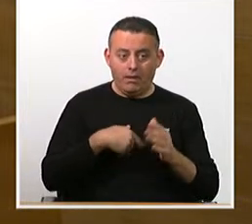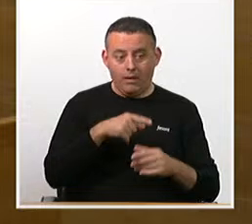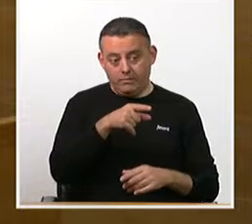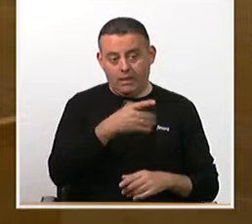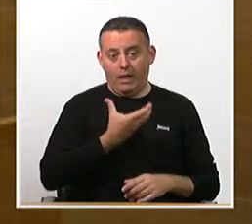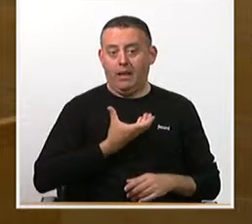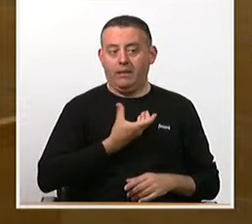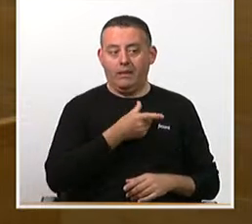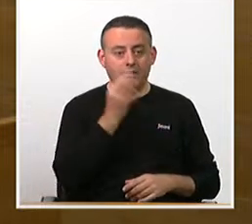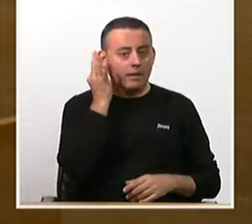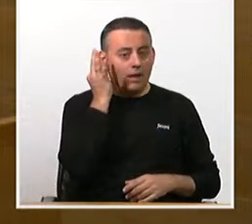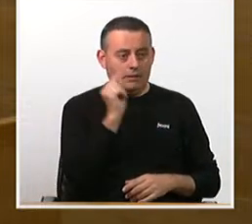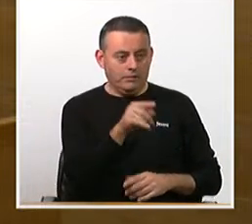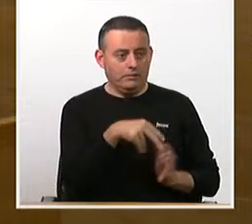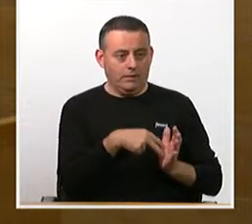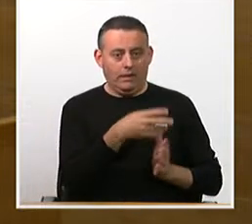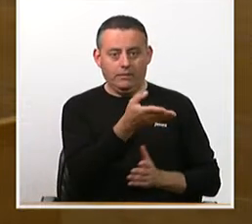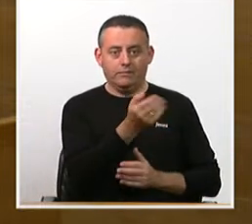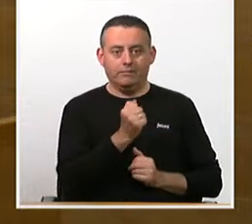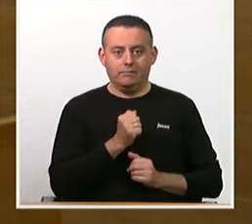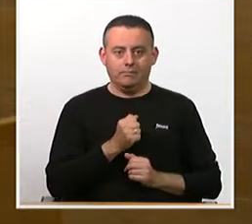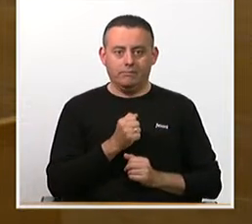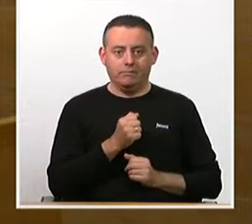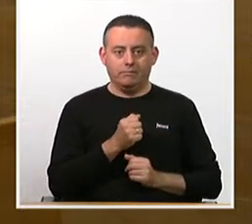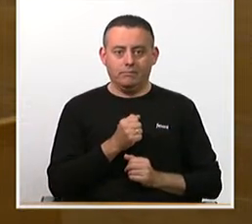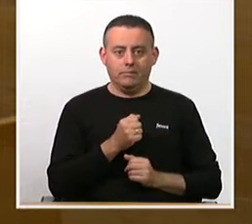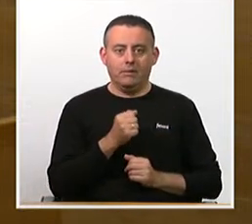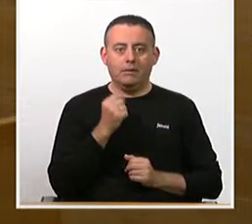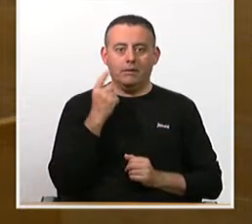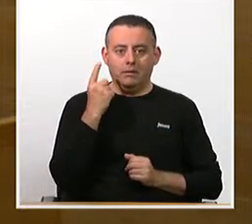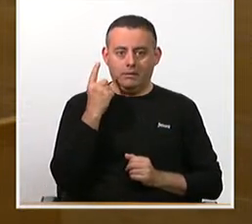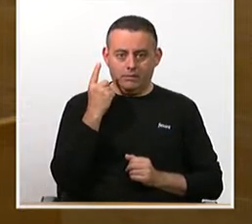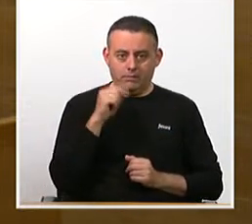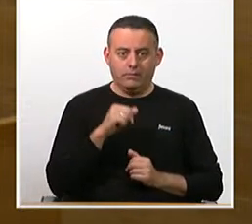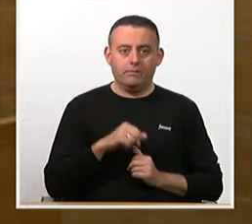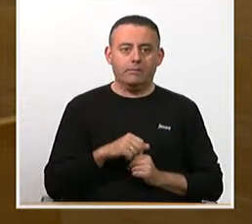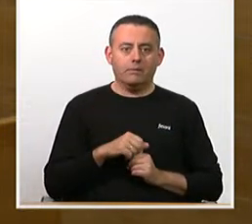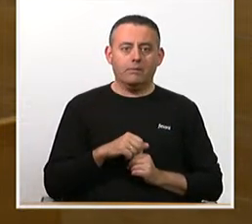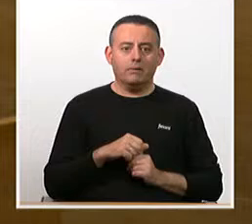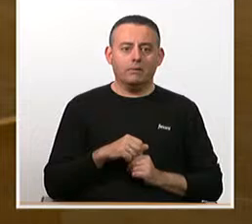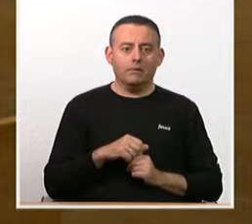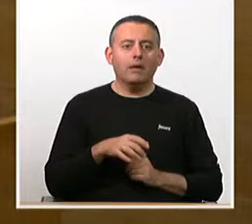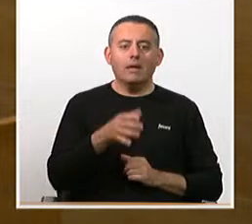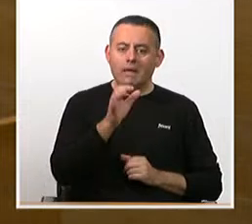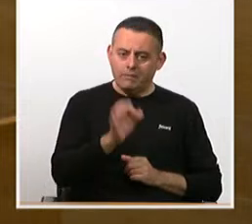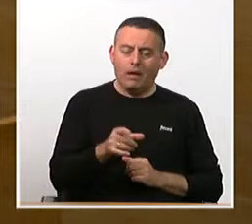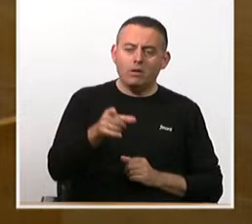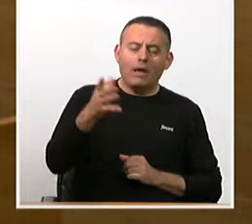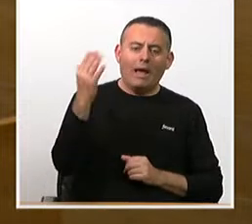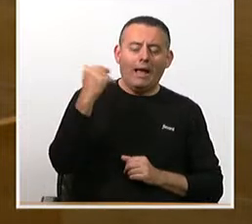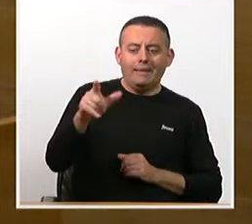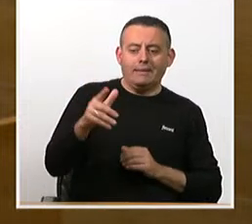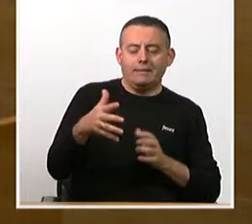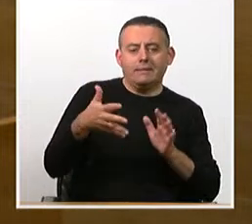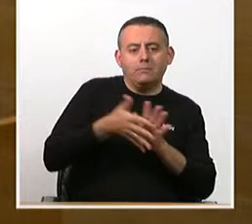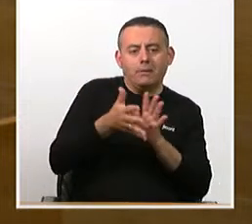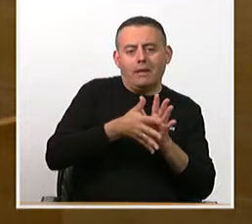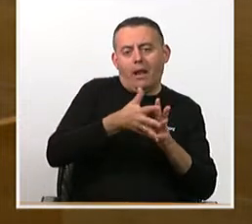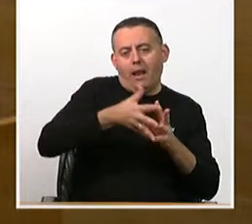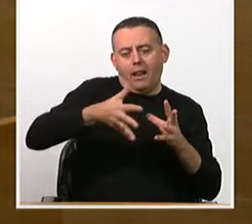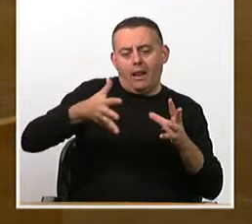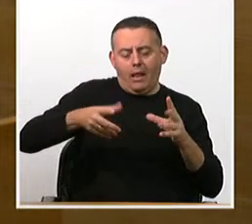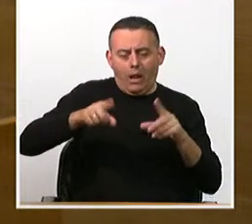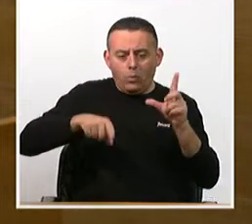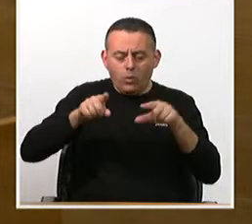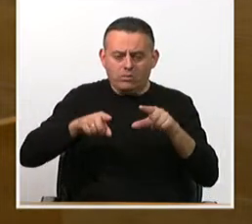agradezco eh Reconozco que en algún momento me ha desconcertado un poco algunas alusiones que ha hecho pero en cualquier caso creo que Ho de lo que se trata es de estar al pie